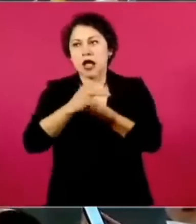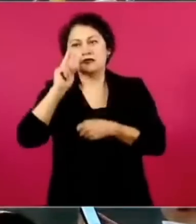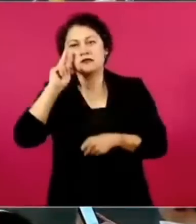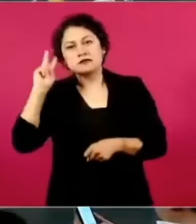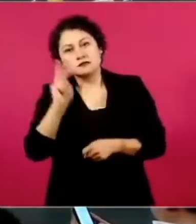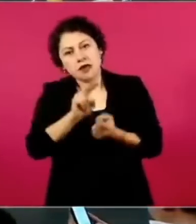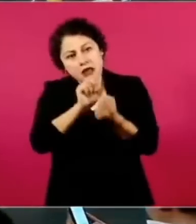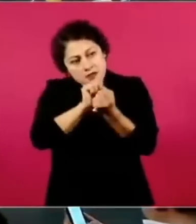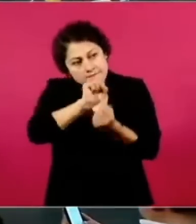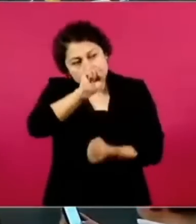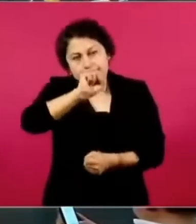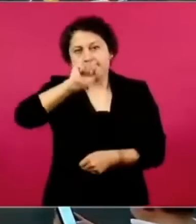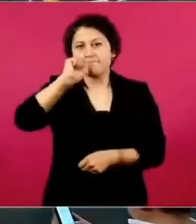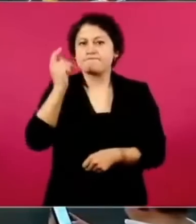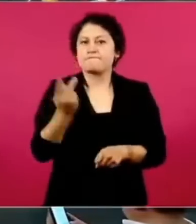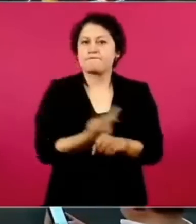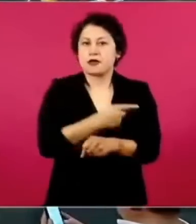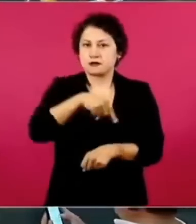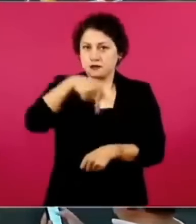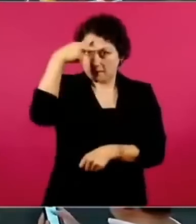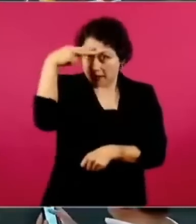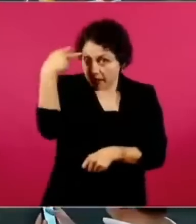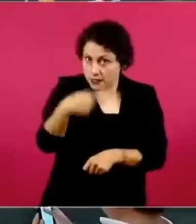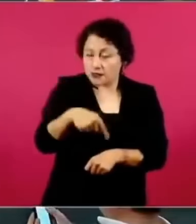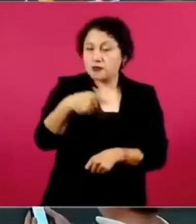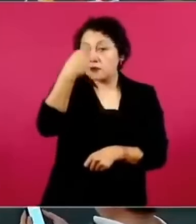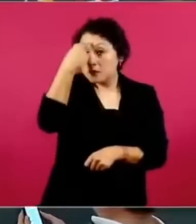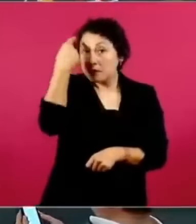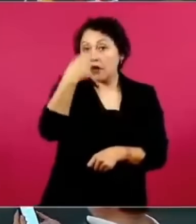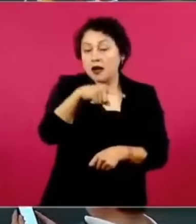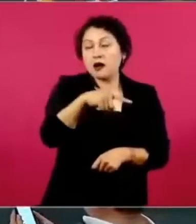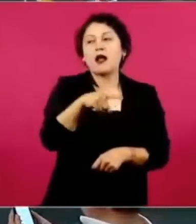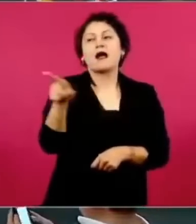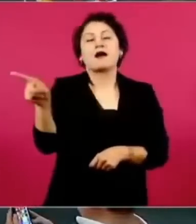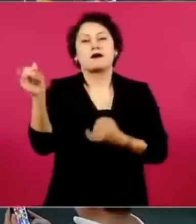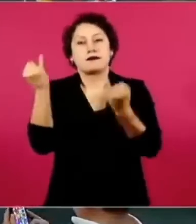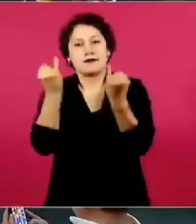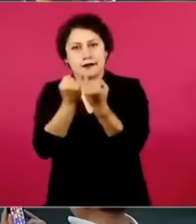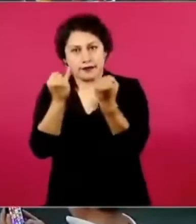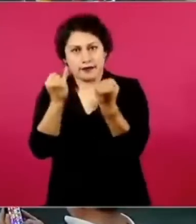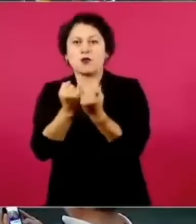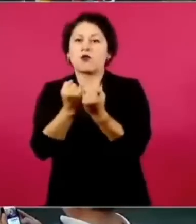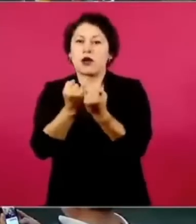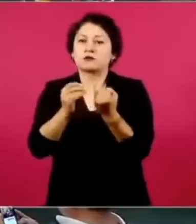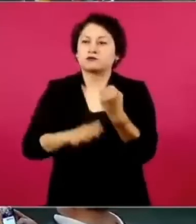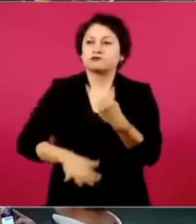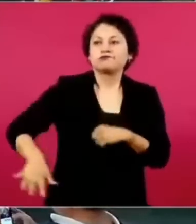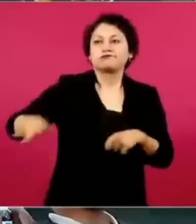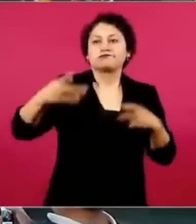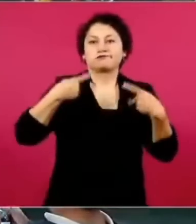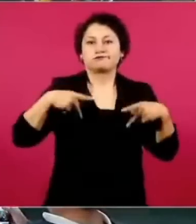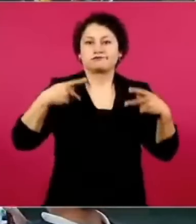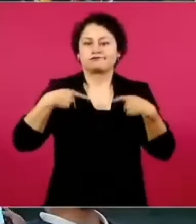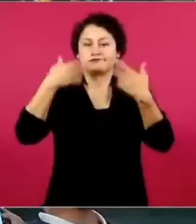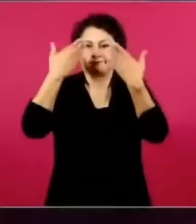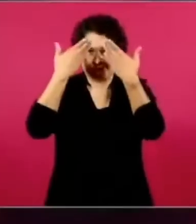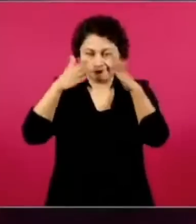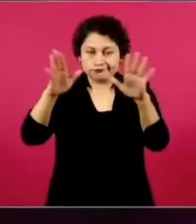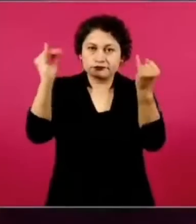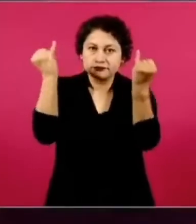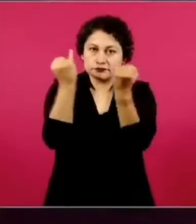consolide esta fuerza que significa el